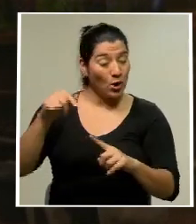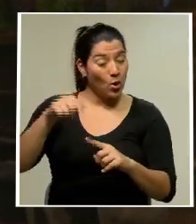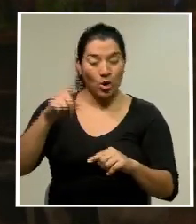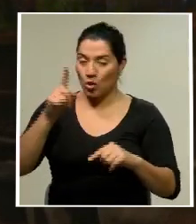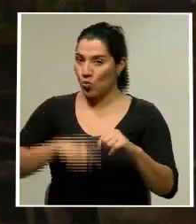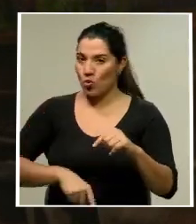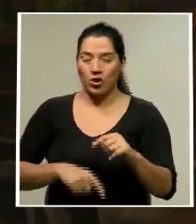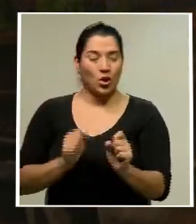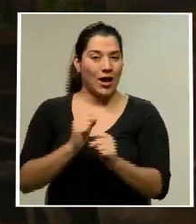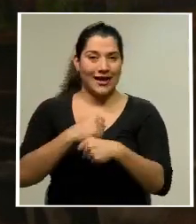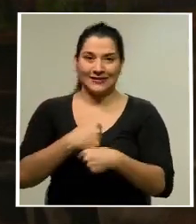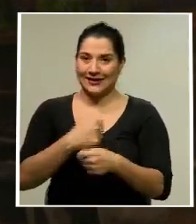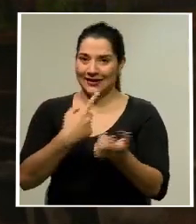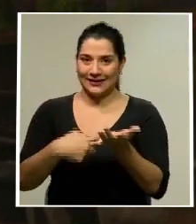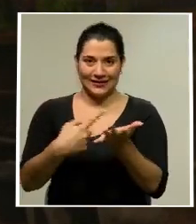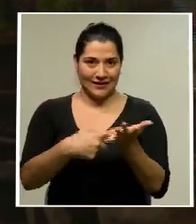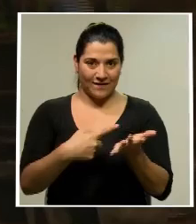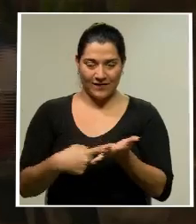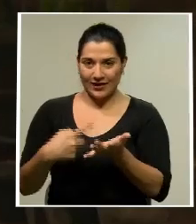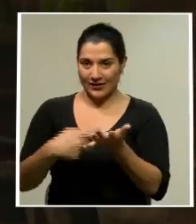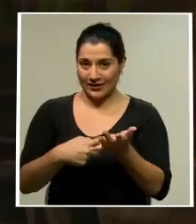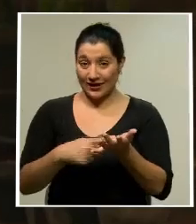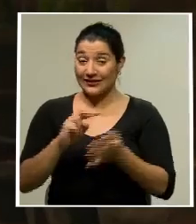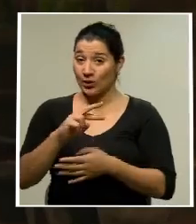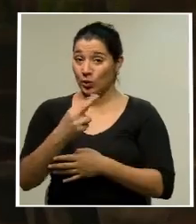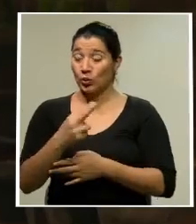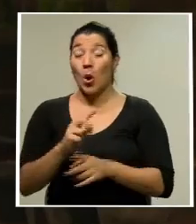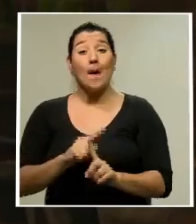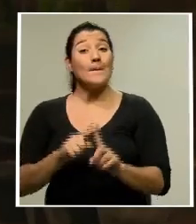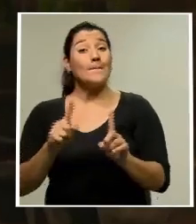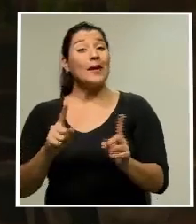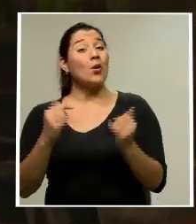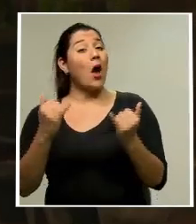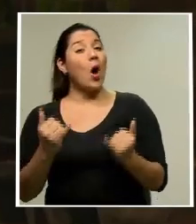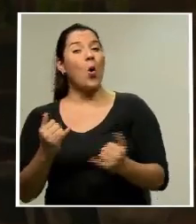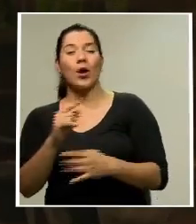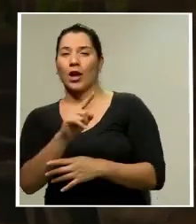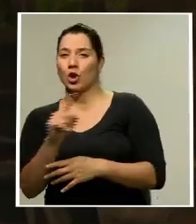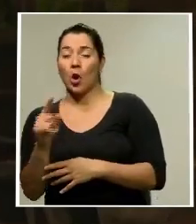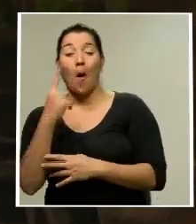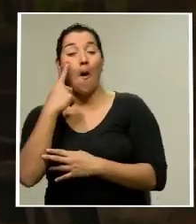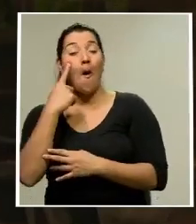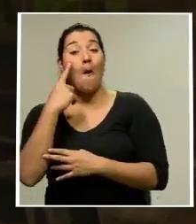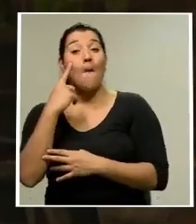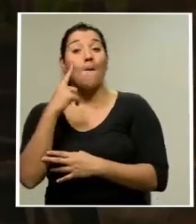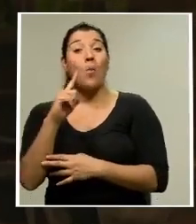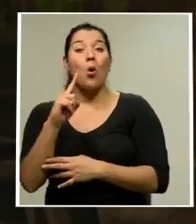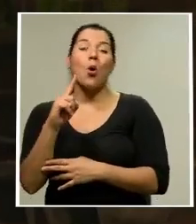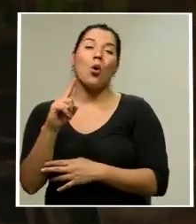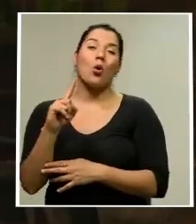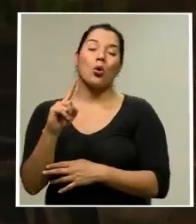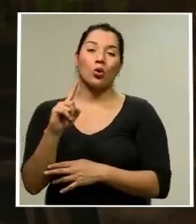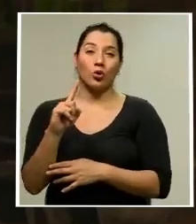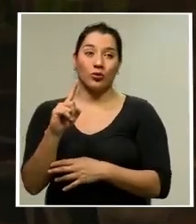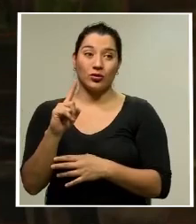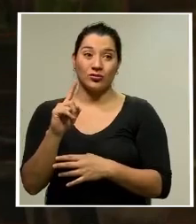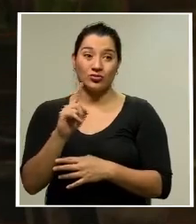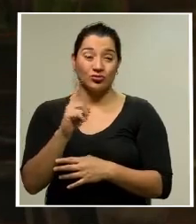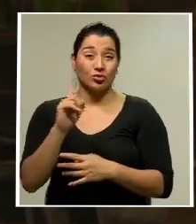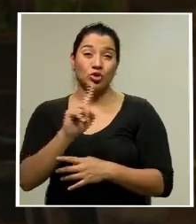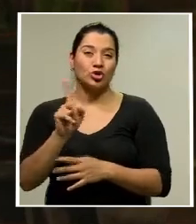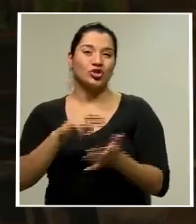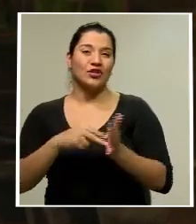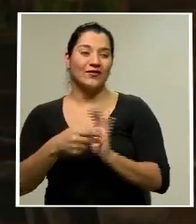dar esta tarde. Eso sí, en esta ocasión no fue por un tema político como ocurrió con el tema de Don Otón o como ha ocurrido con